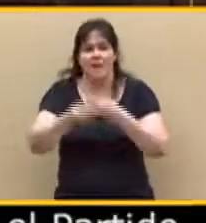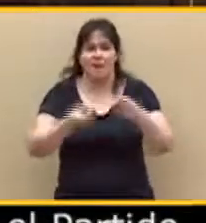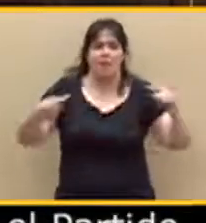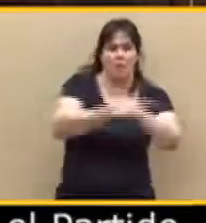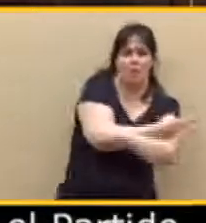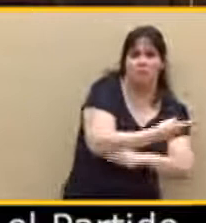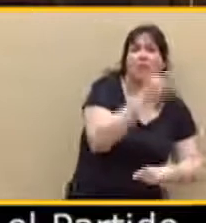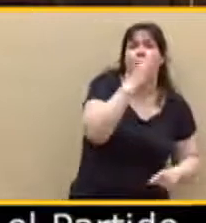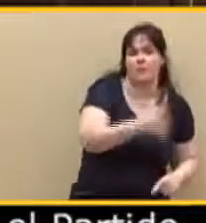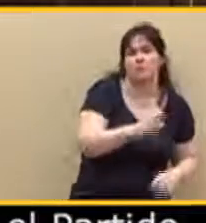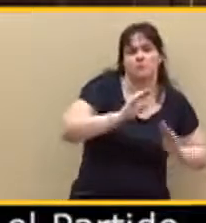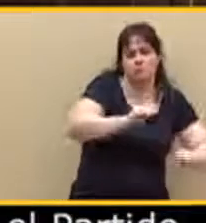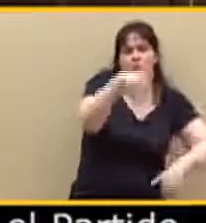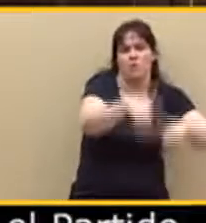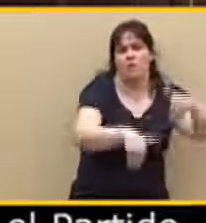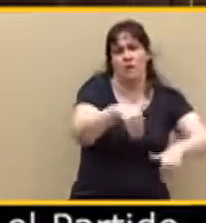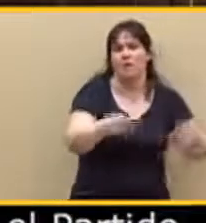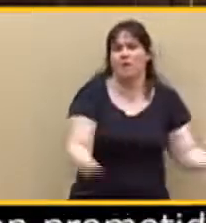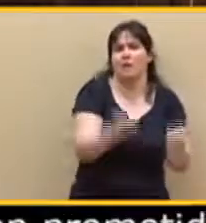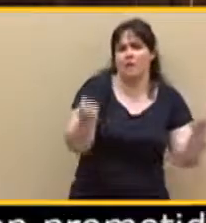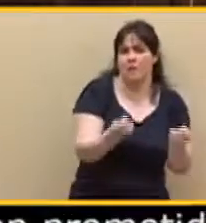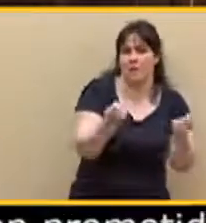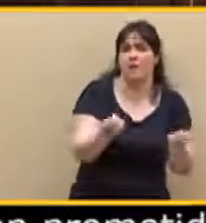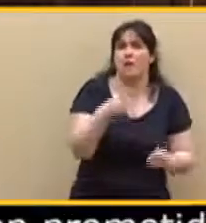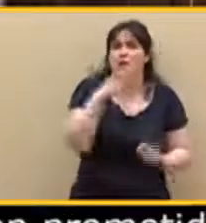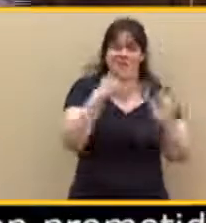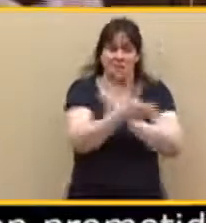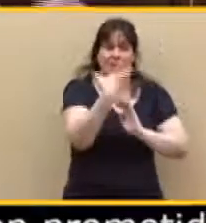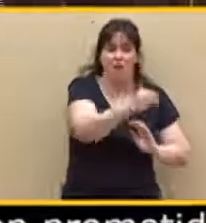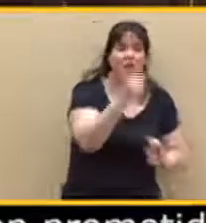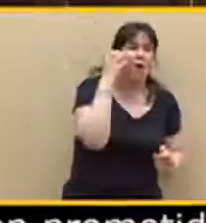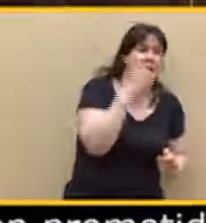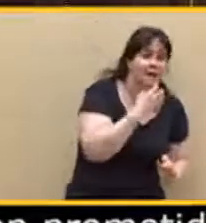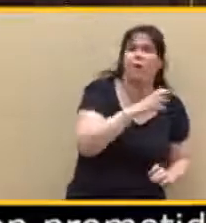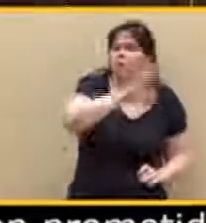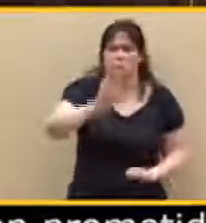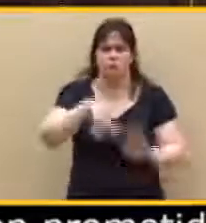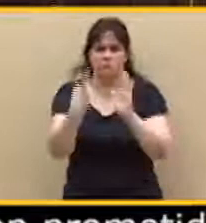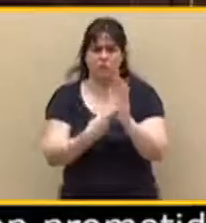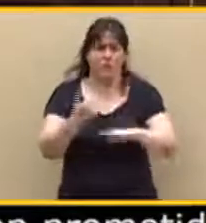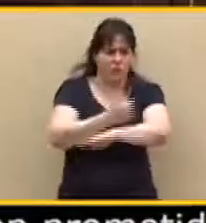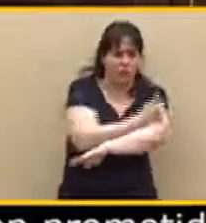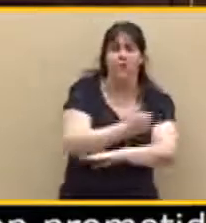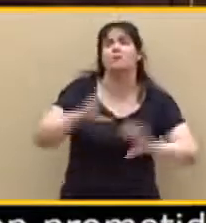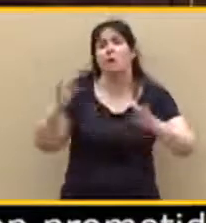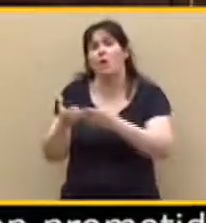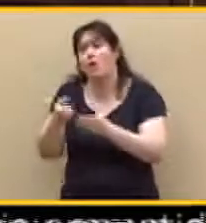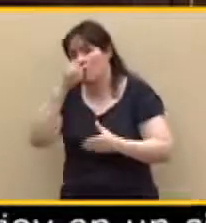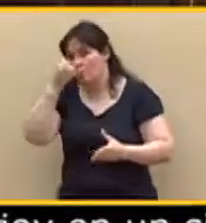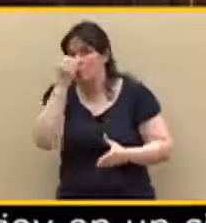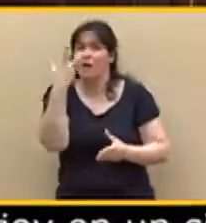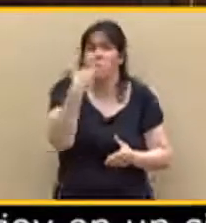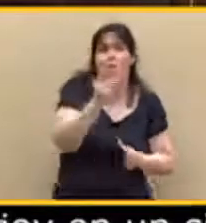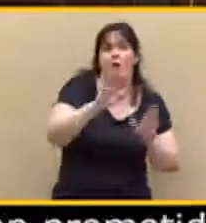electoral, convirtiendo su no a Rajoy en un sí rotundo en el caso de Ciudadanos y en el caso del Partido Socialista en un no que terminó siendo